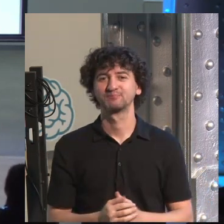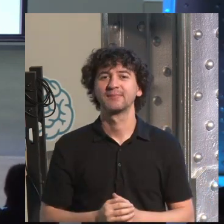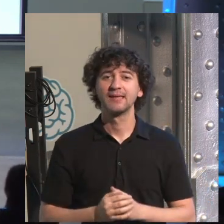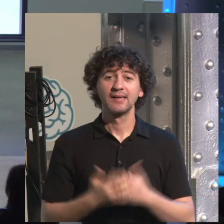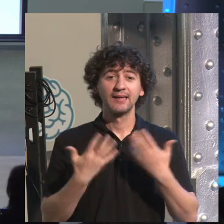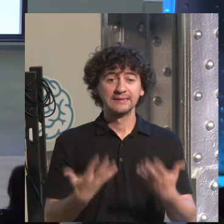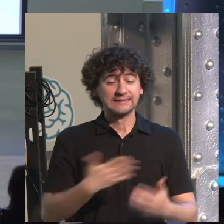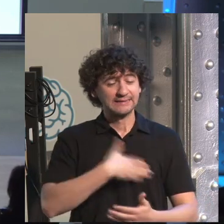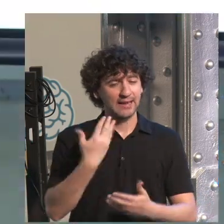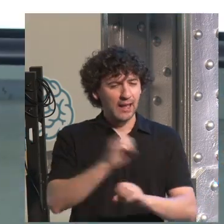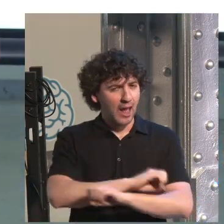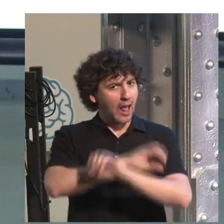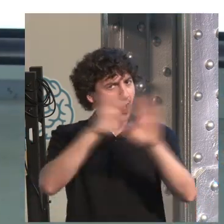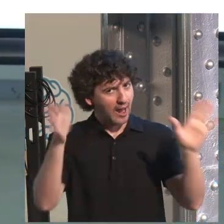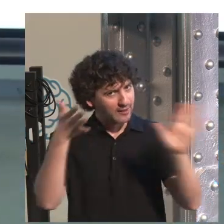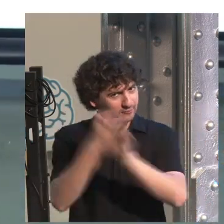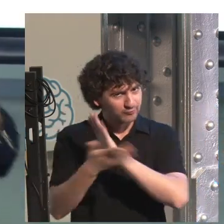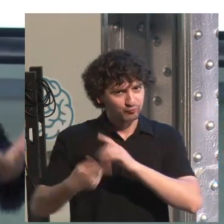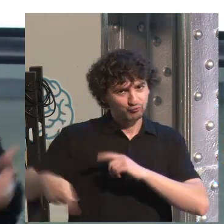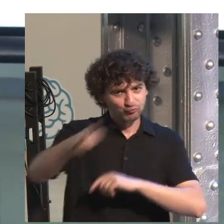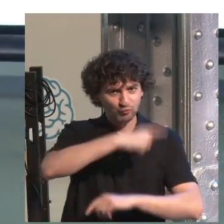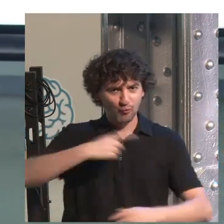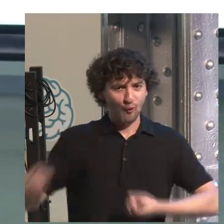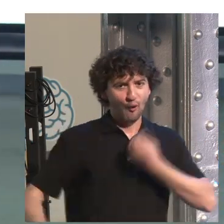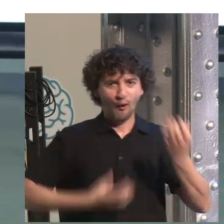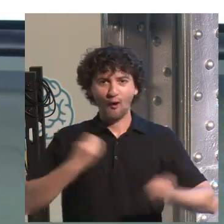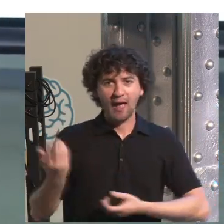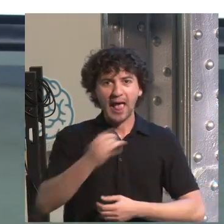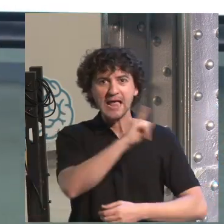aclarar un poco esta euforia que hay, ¿no? Porque soy experta en